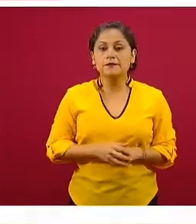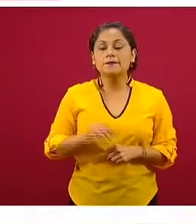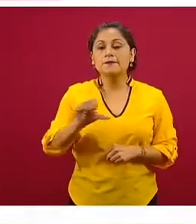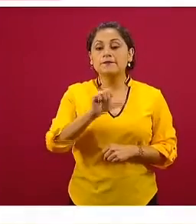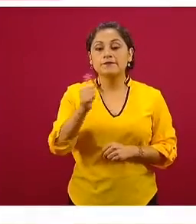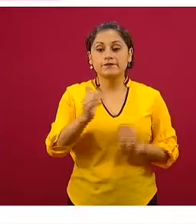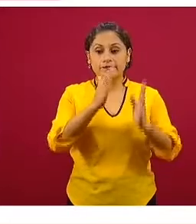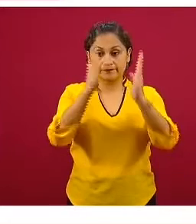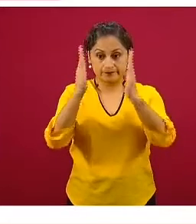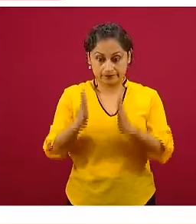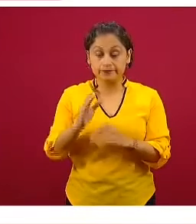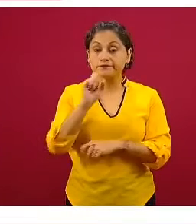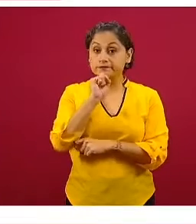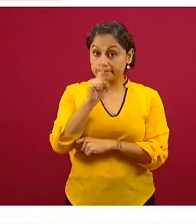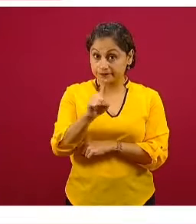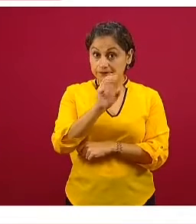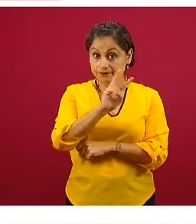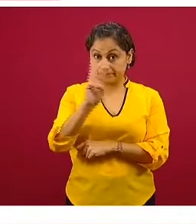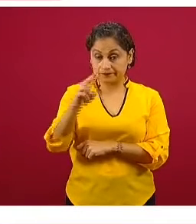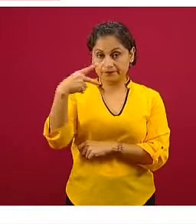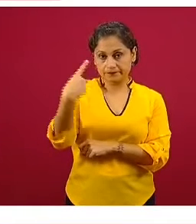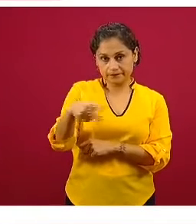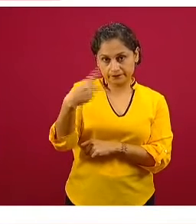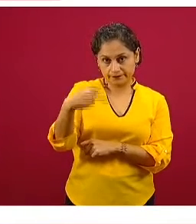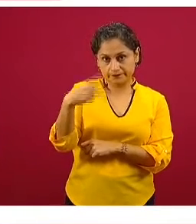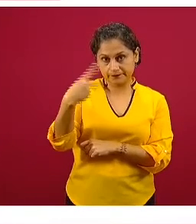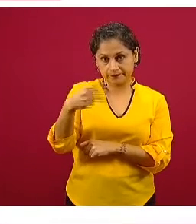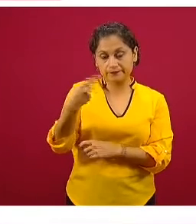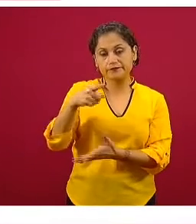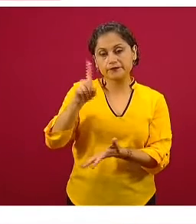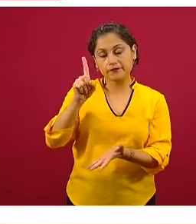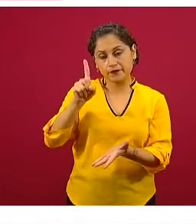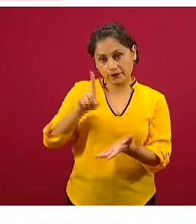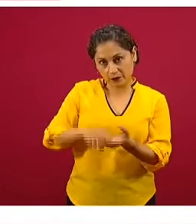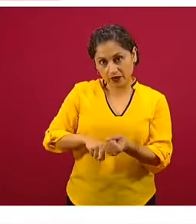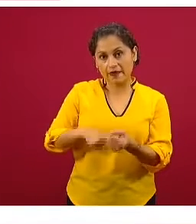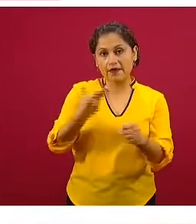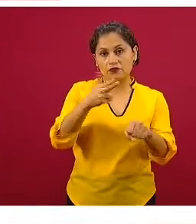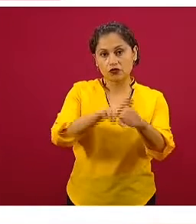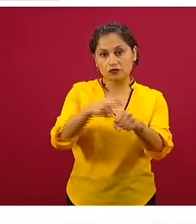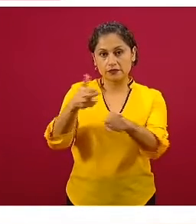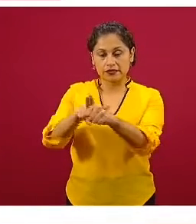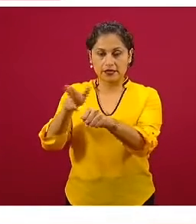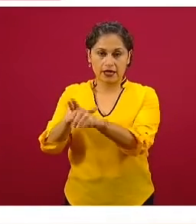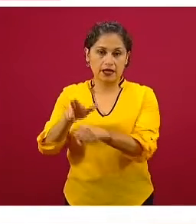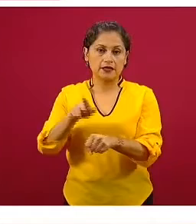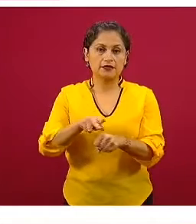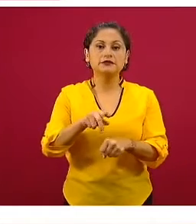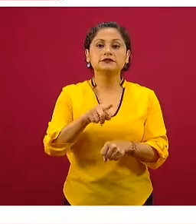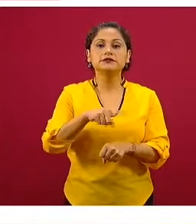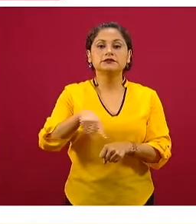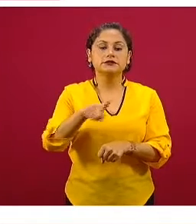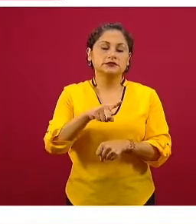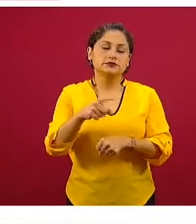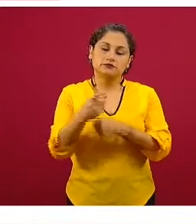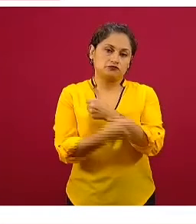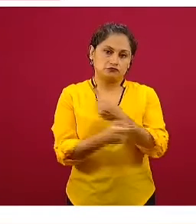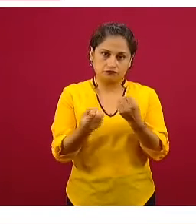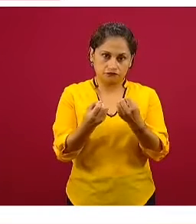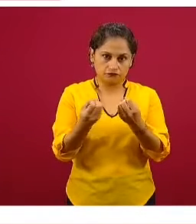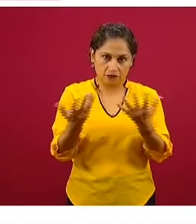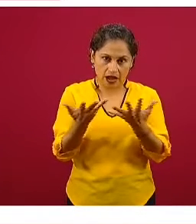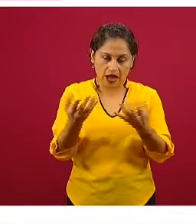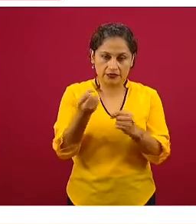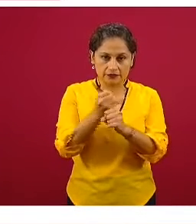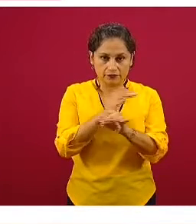pues también tiene una plataforma propia que se origina desde las unidades médicas, por lo tanto tenemos bastante y adecuada